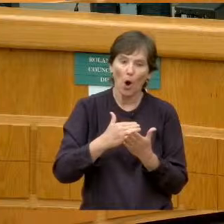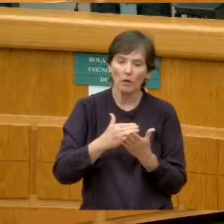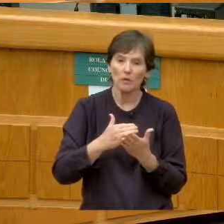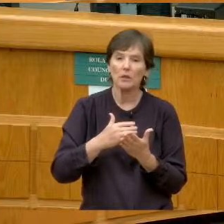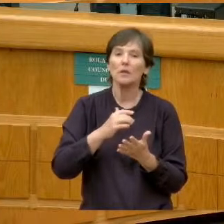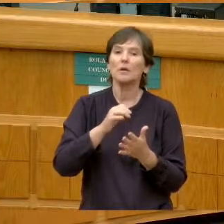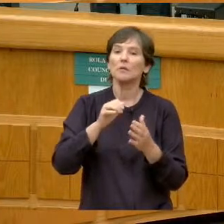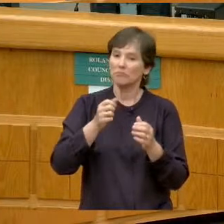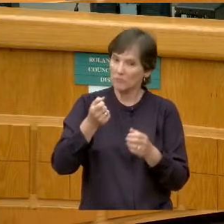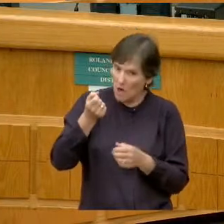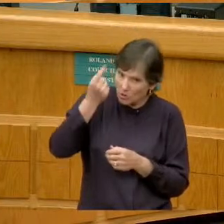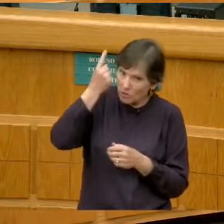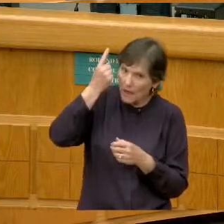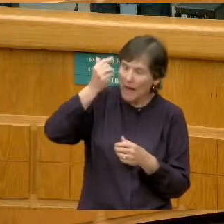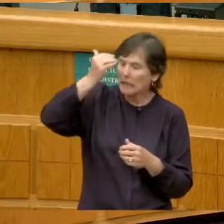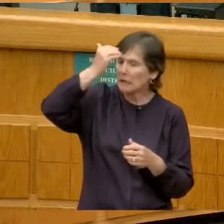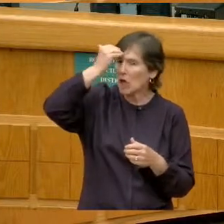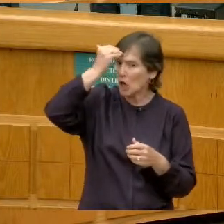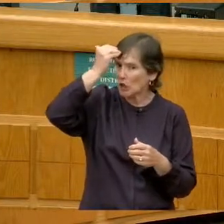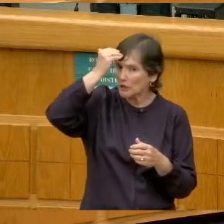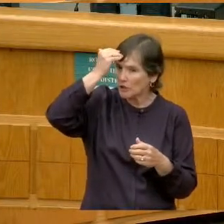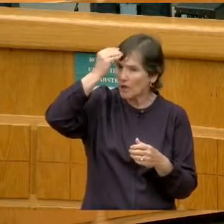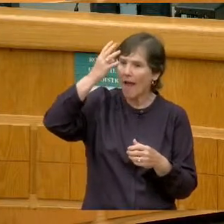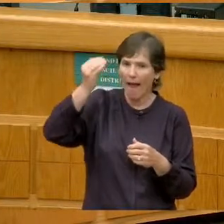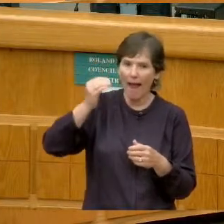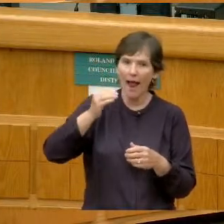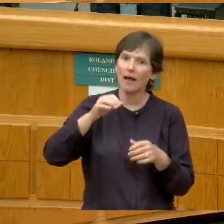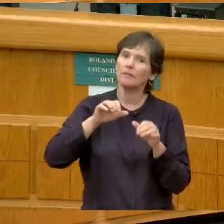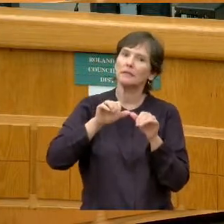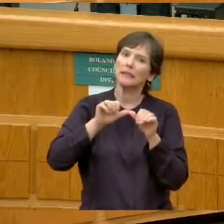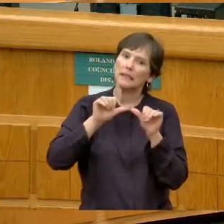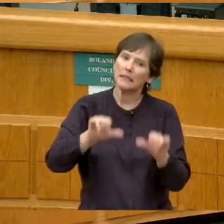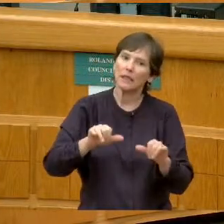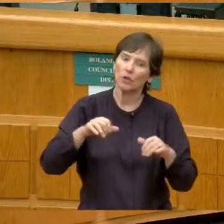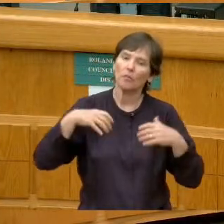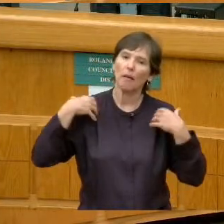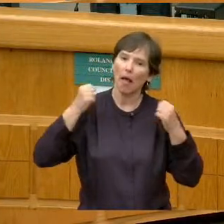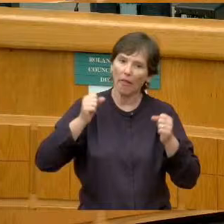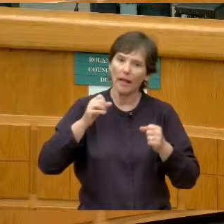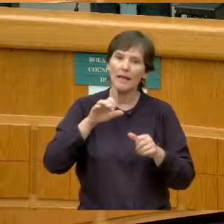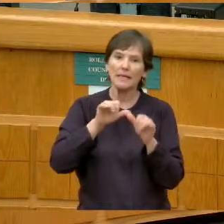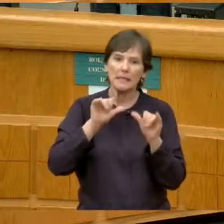well, and as always, stay protected. Thank you.